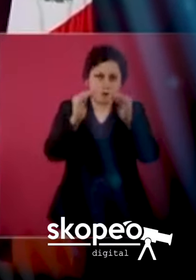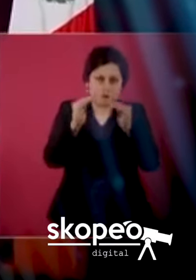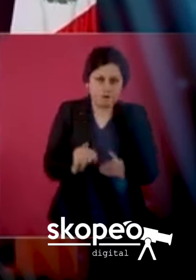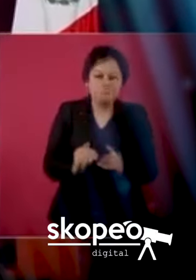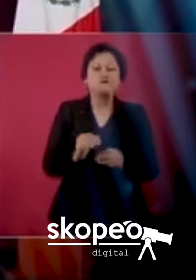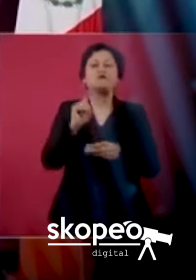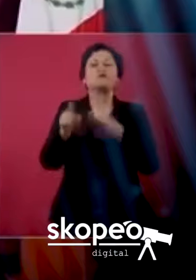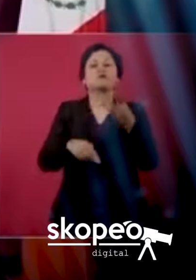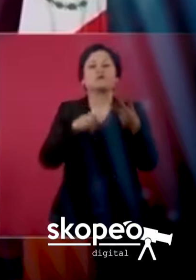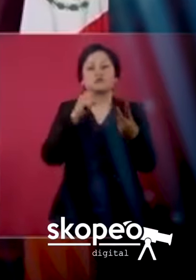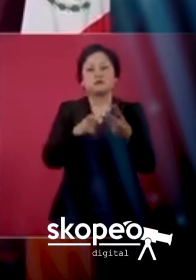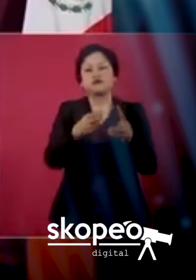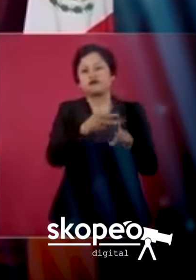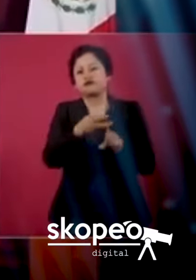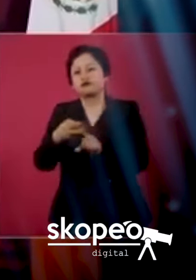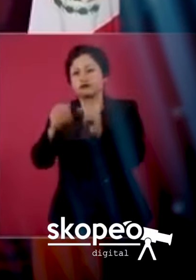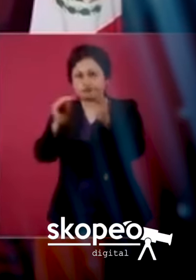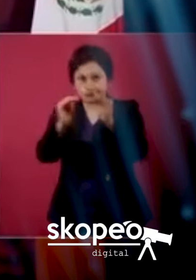menos secuestros.